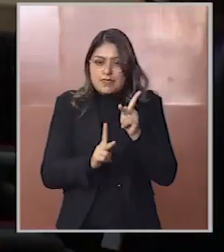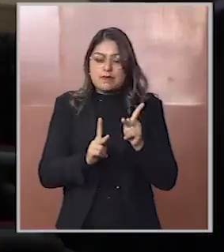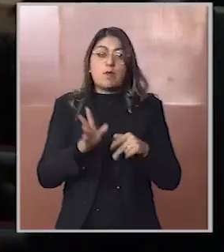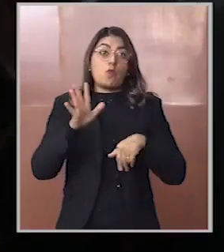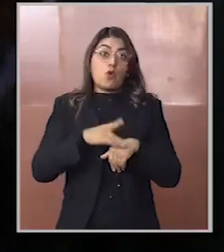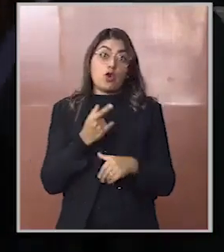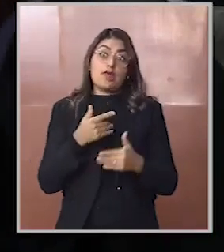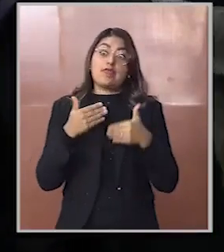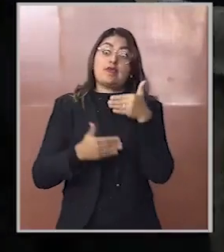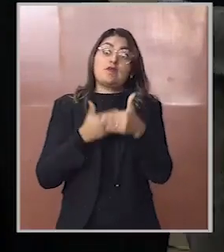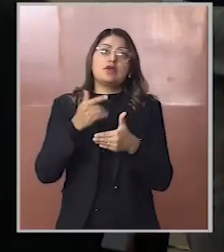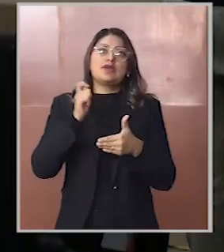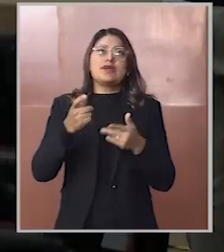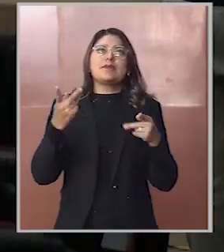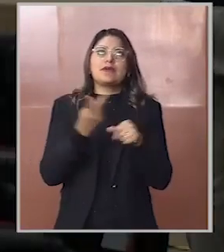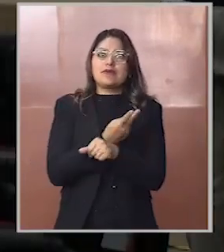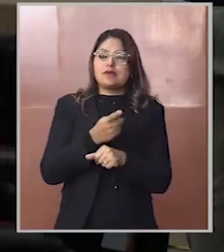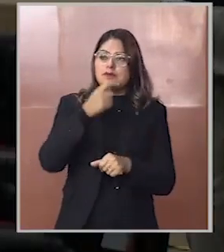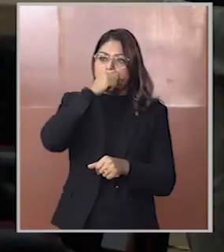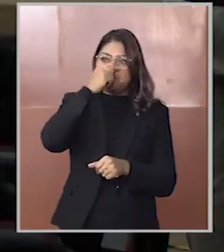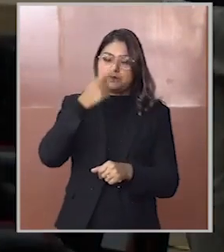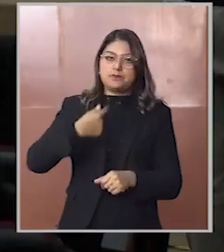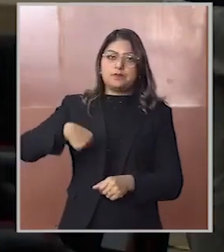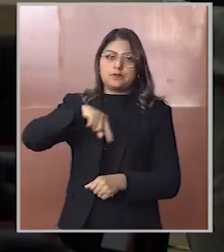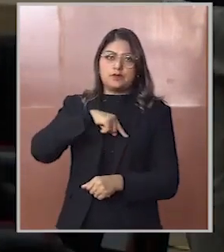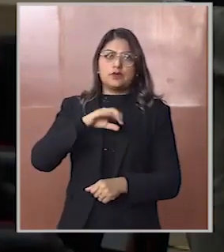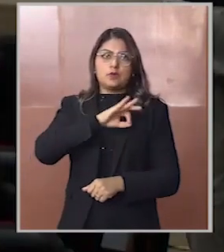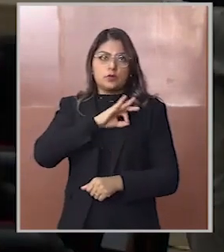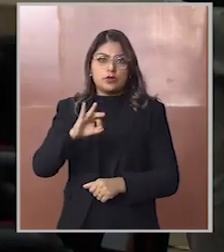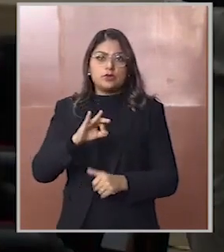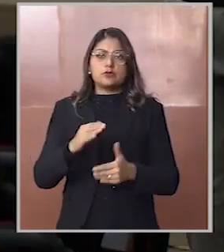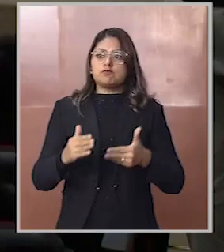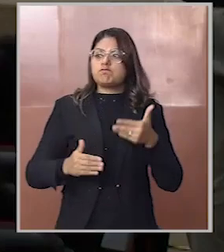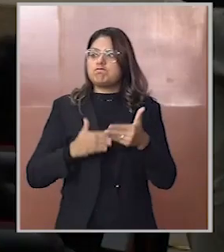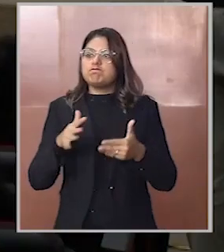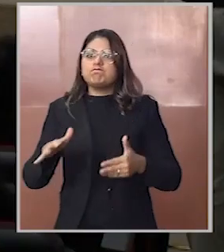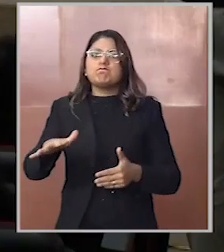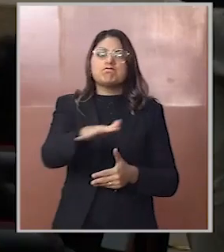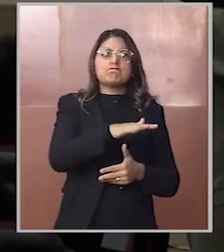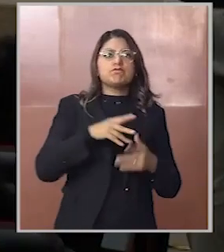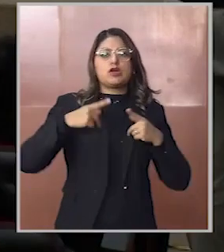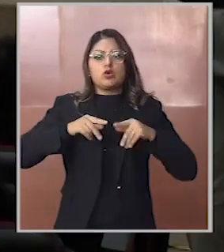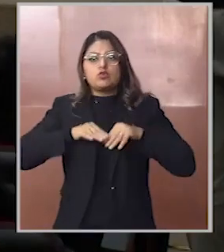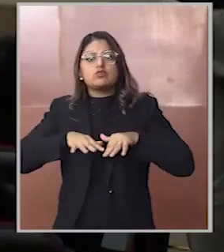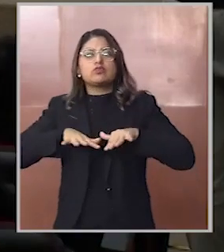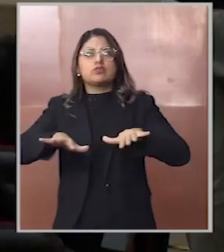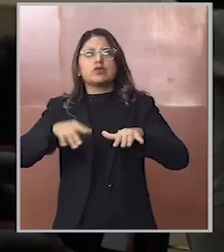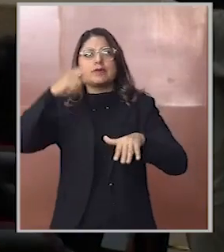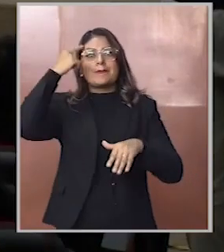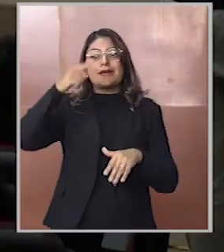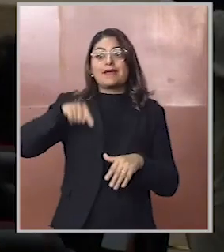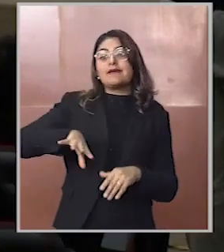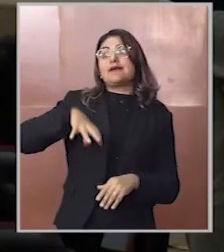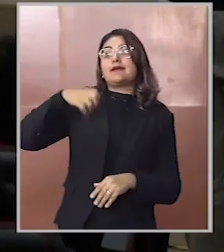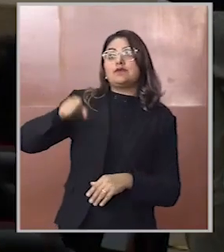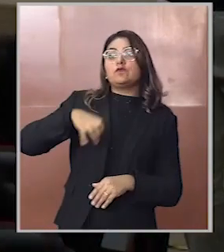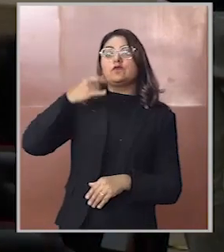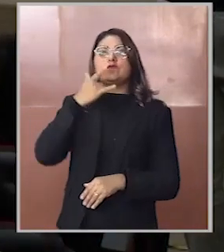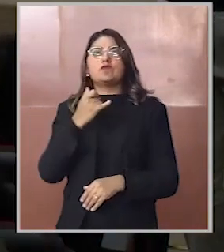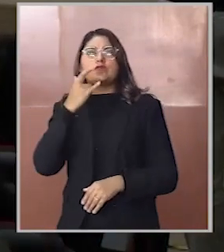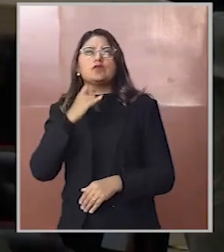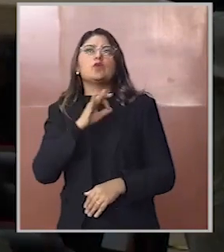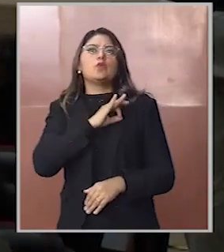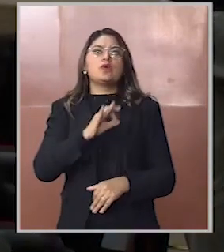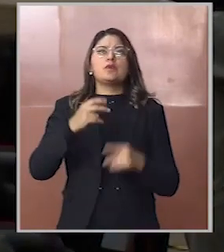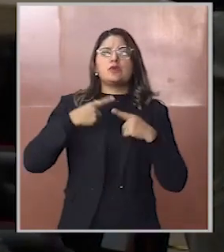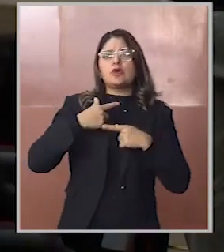importante será el nivel de incidencia que esto pueda llegar a tener Cómo logramos que este enorme esfuerzo pueda permear se pueda